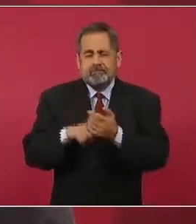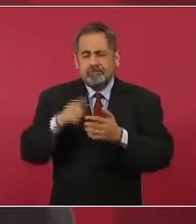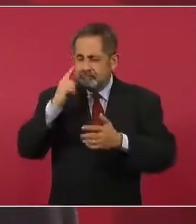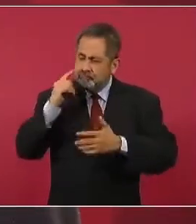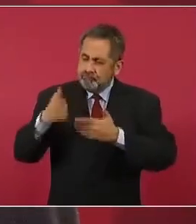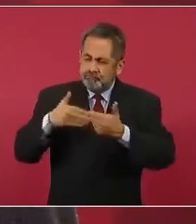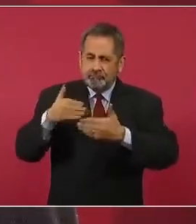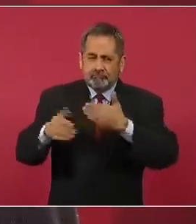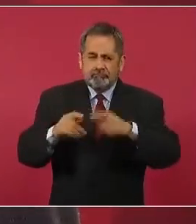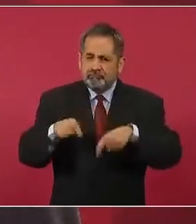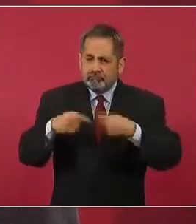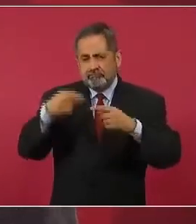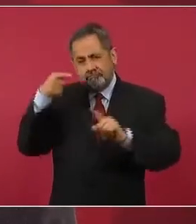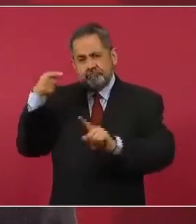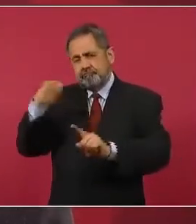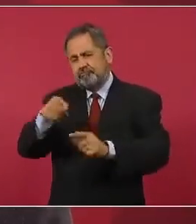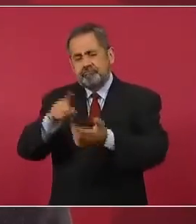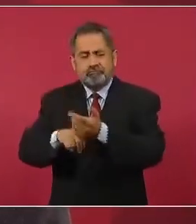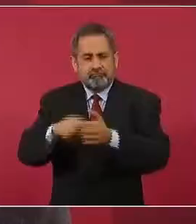Y apenas